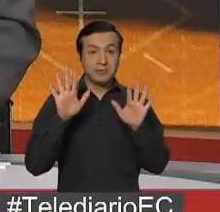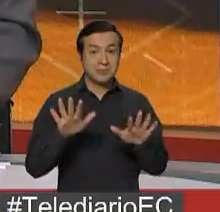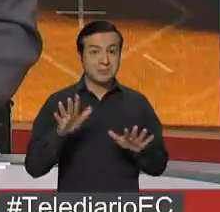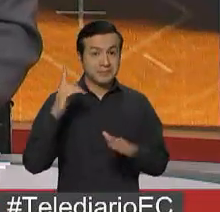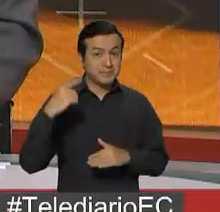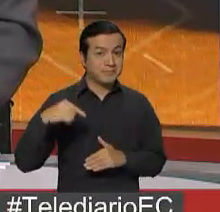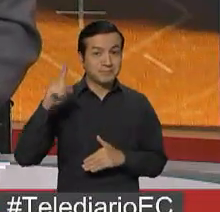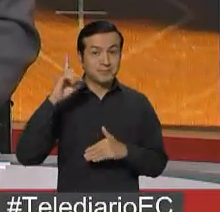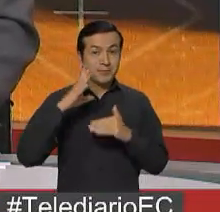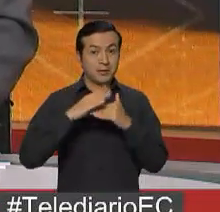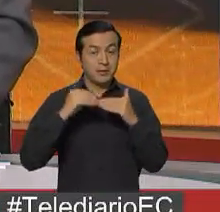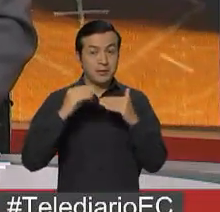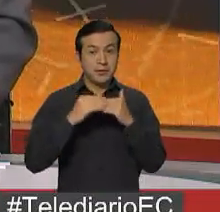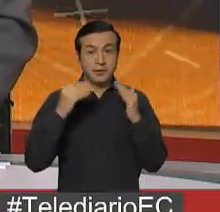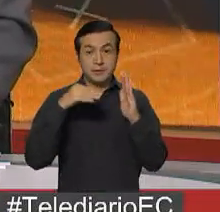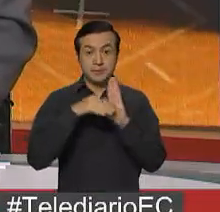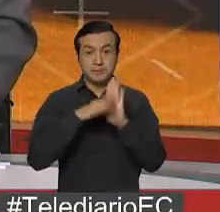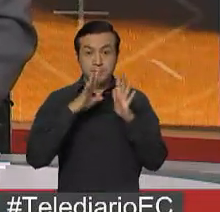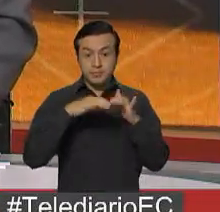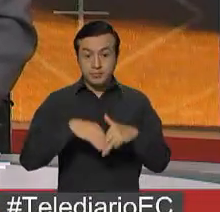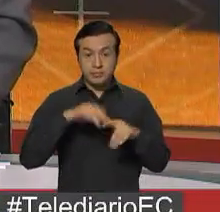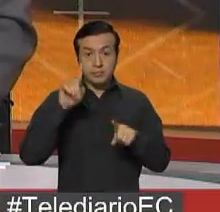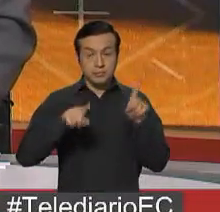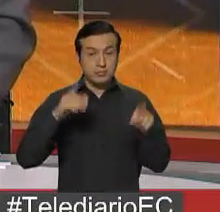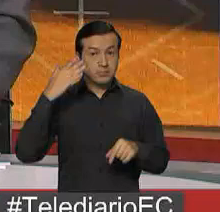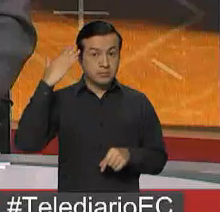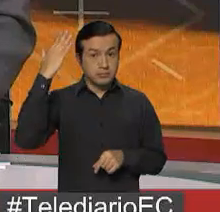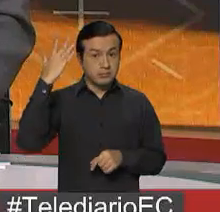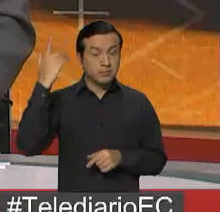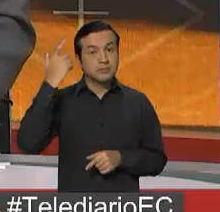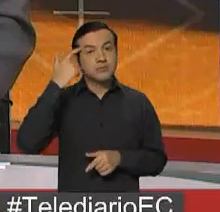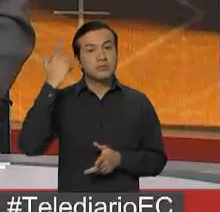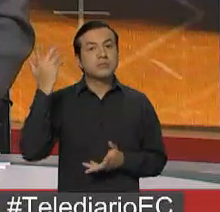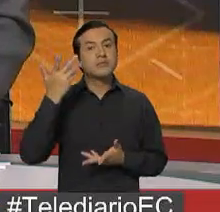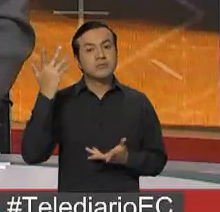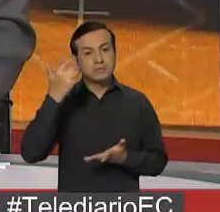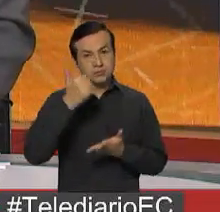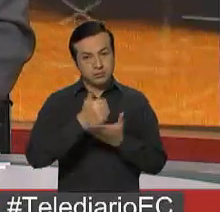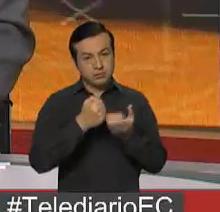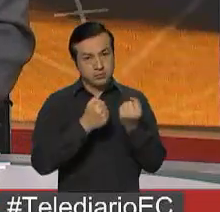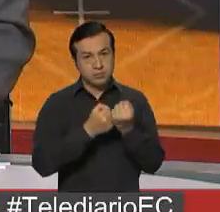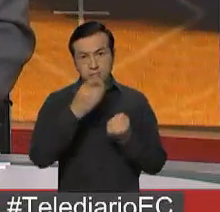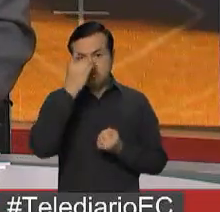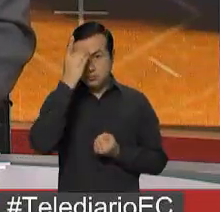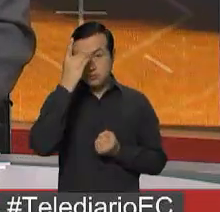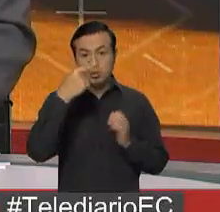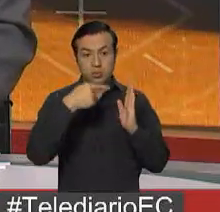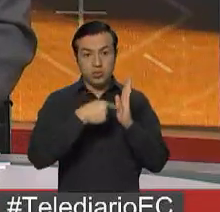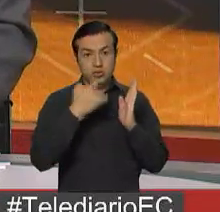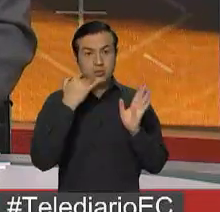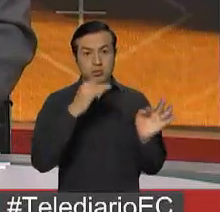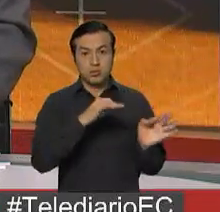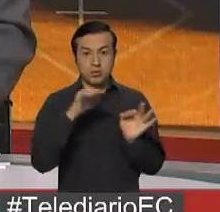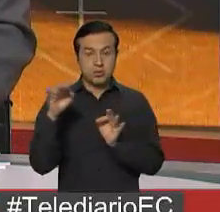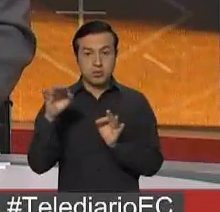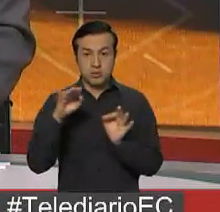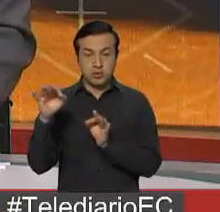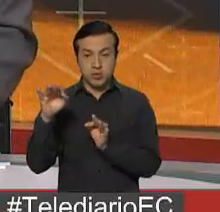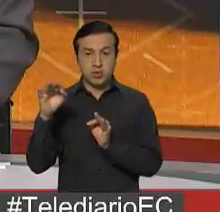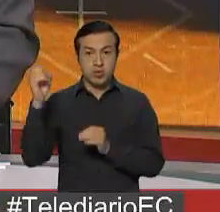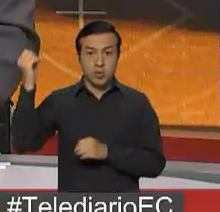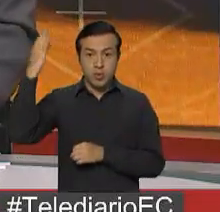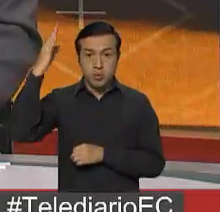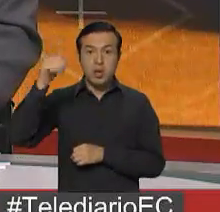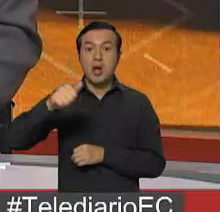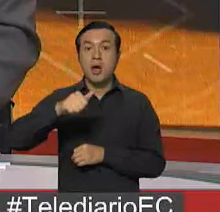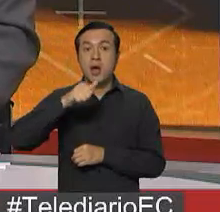para evitar la quiebra de empresas varios alcaldes buscan mecanismos de refinanciamiento de impuestos y el no cobro de planillas de servicios